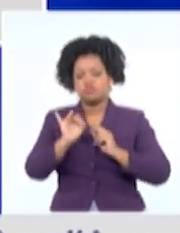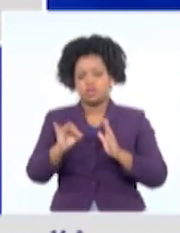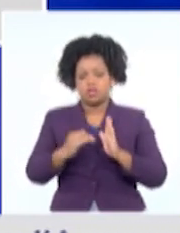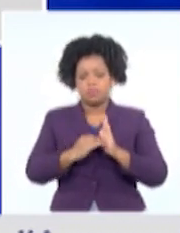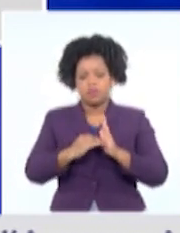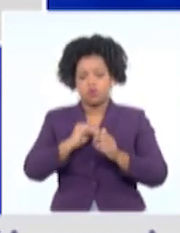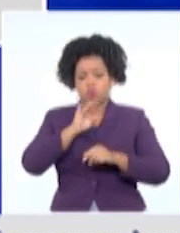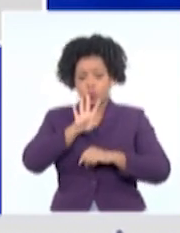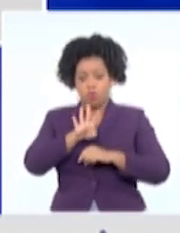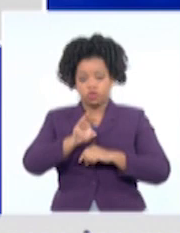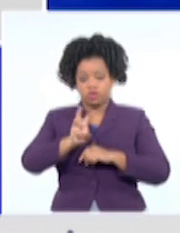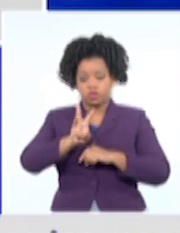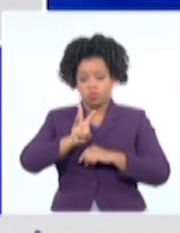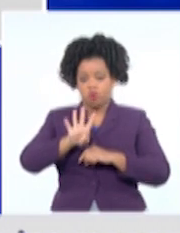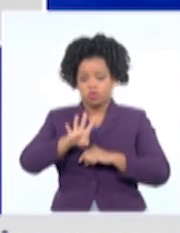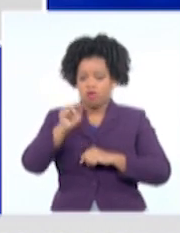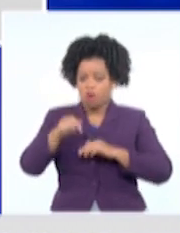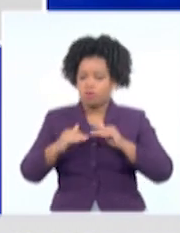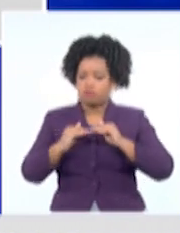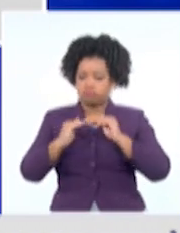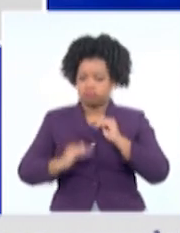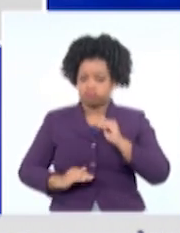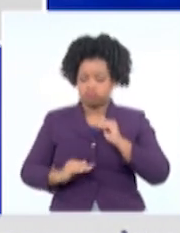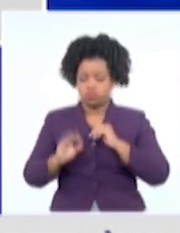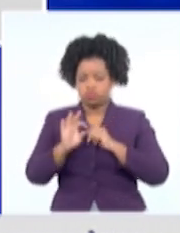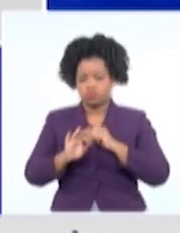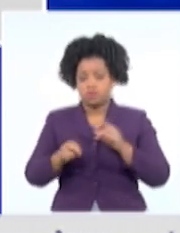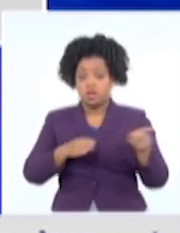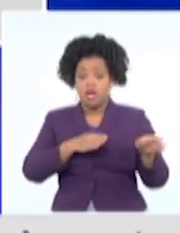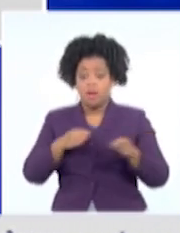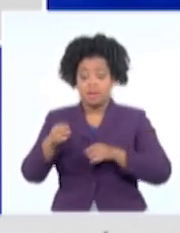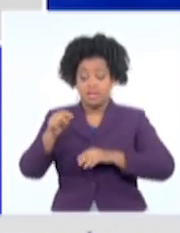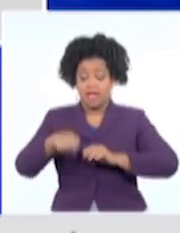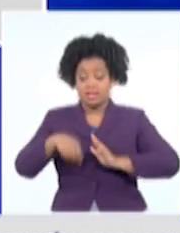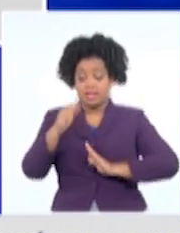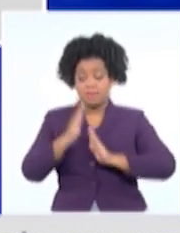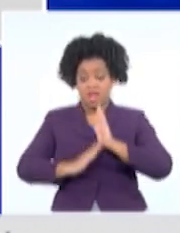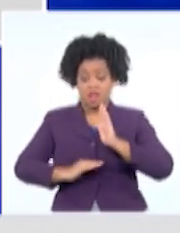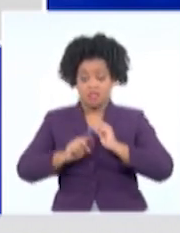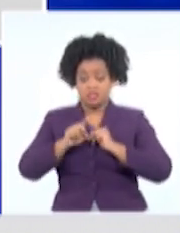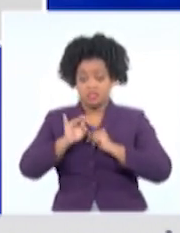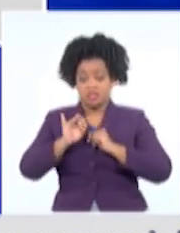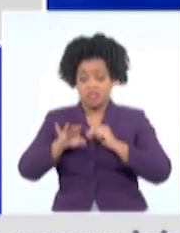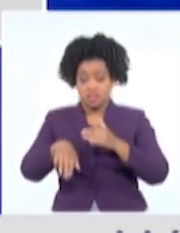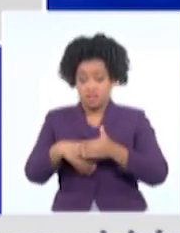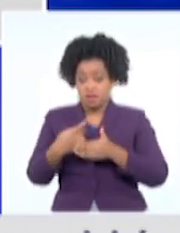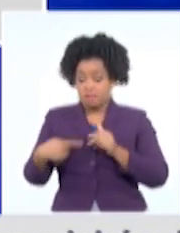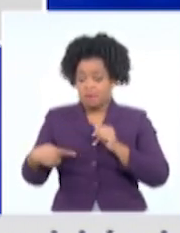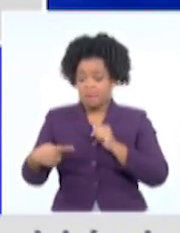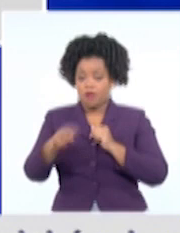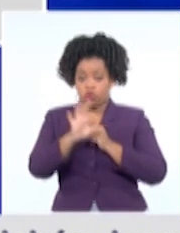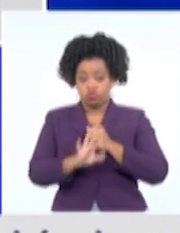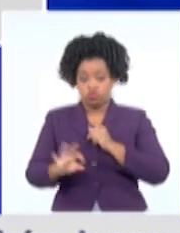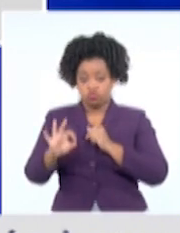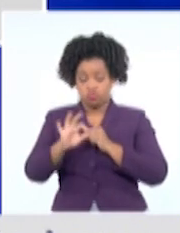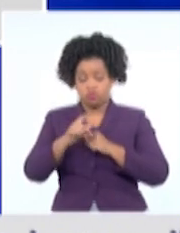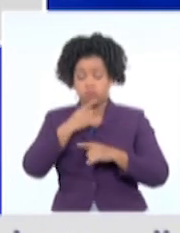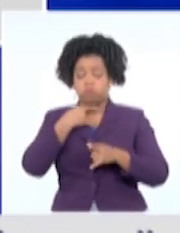7.434. Hemos tenido que lamentar en estos 17 días el fallecimiento